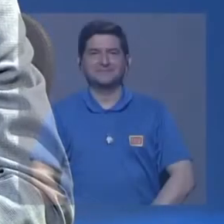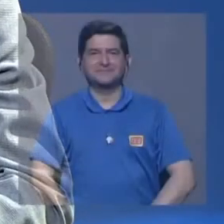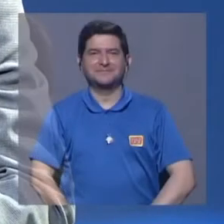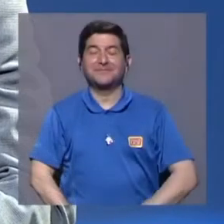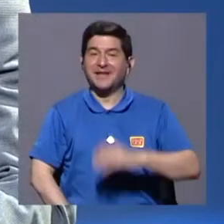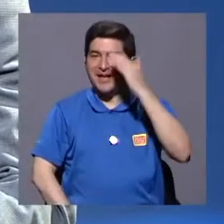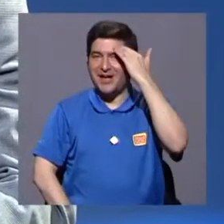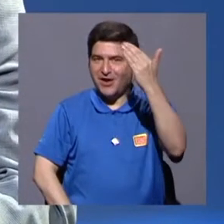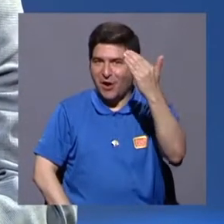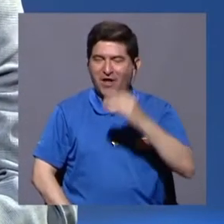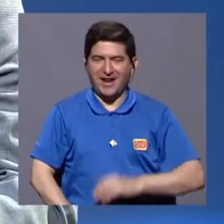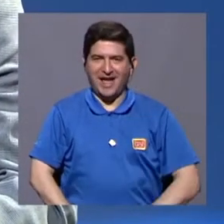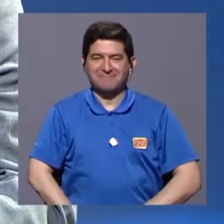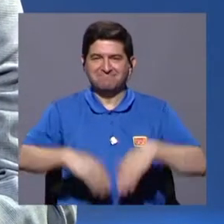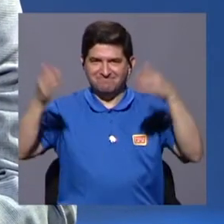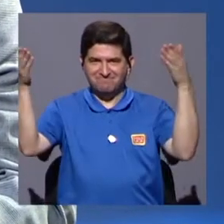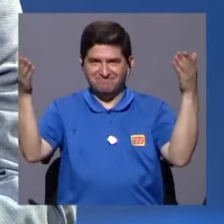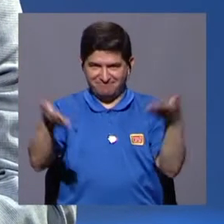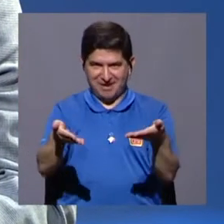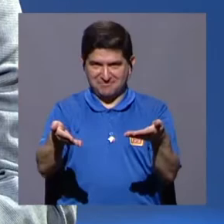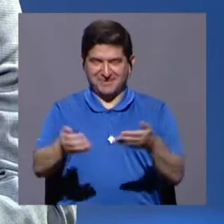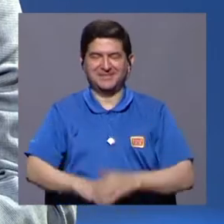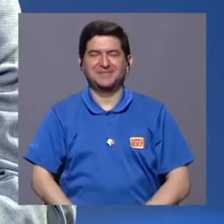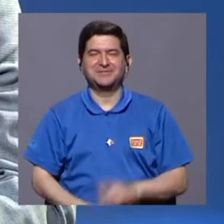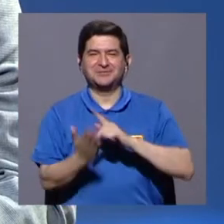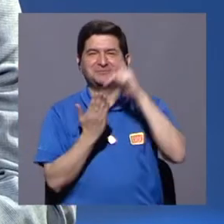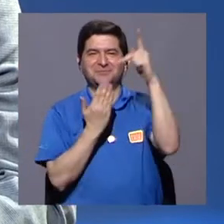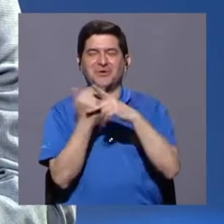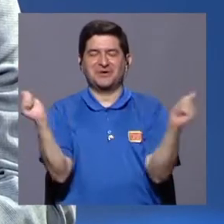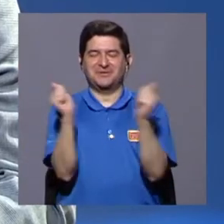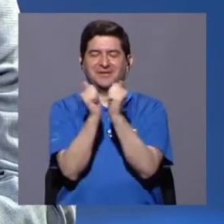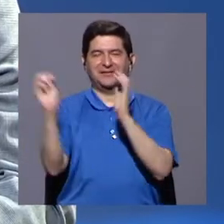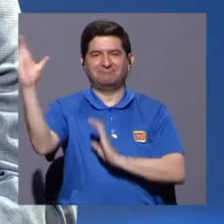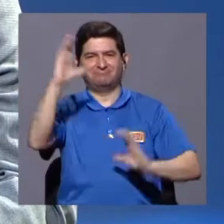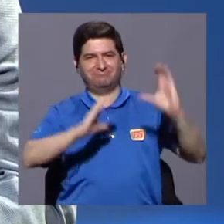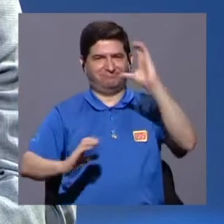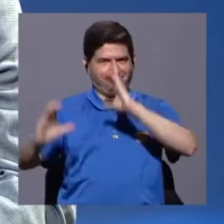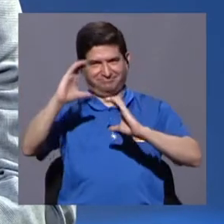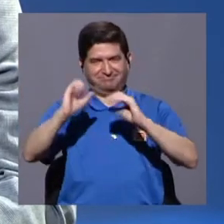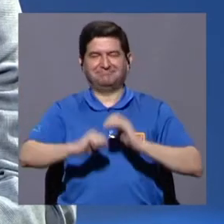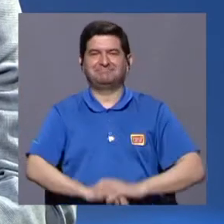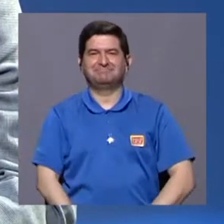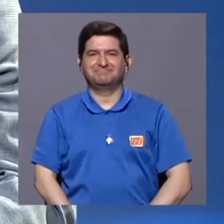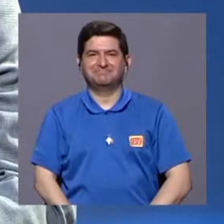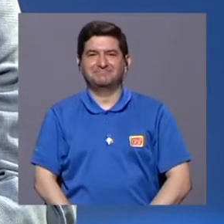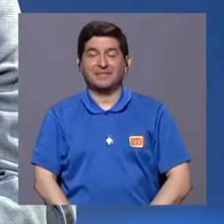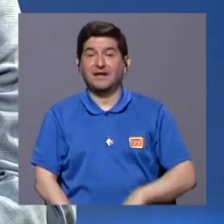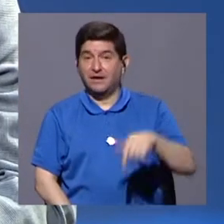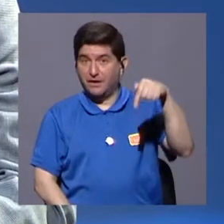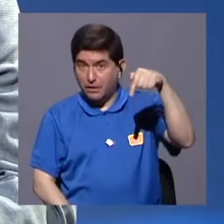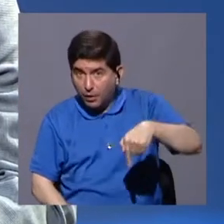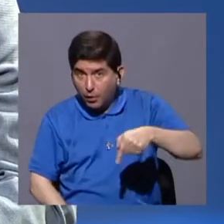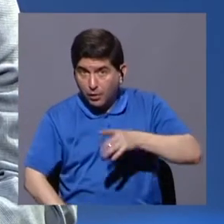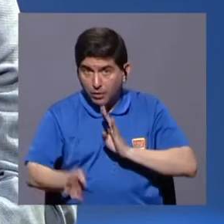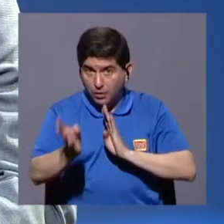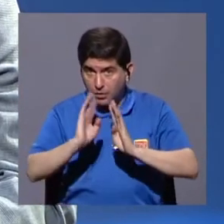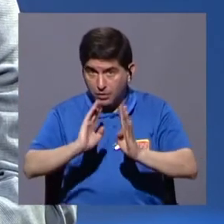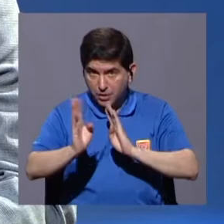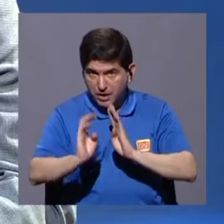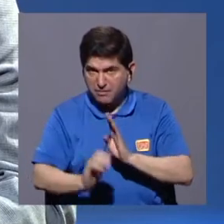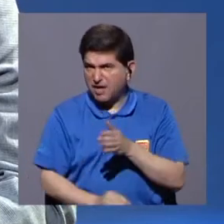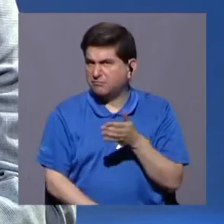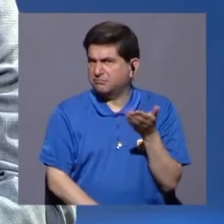hola qué tal bienvenidas y bienvenidos a conciencia vamos a conversar el día